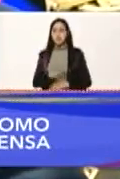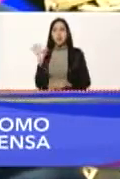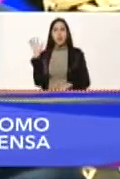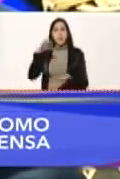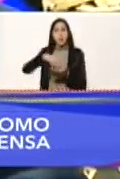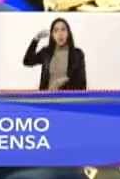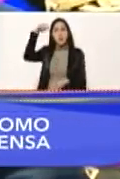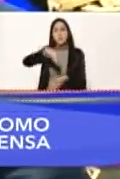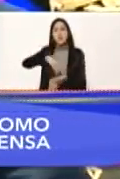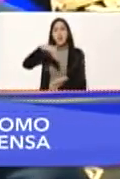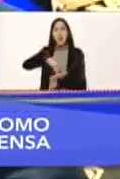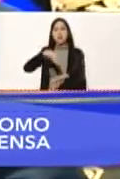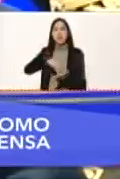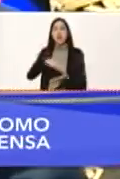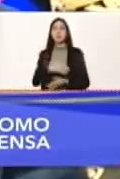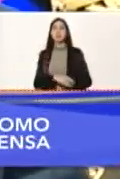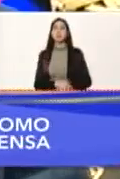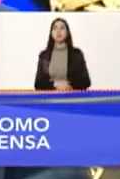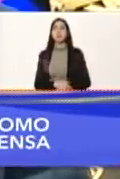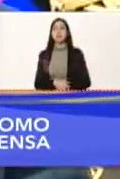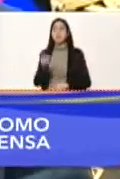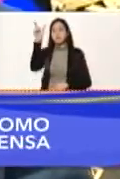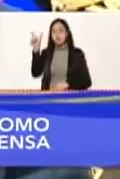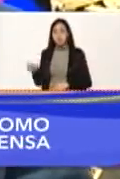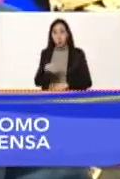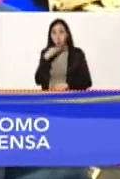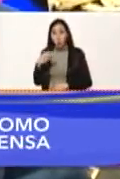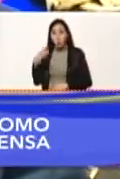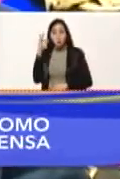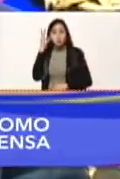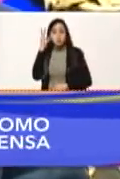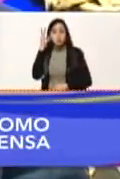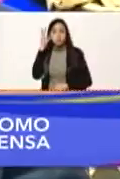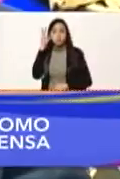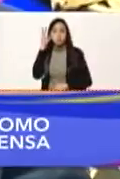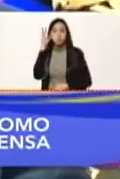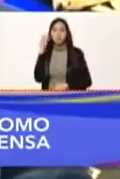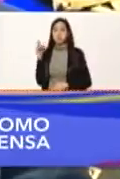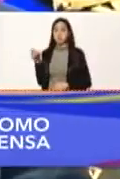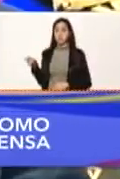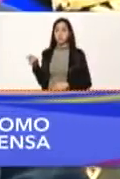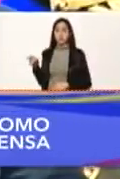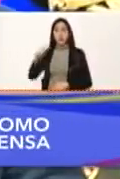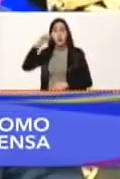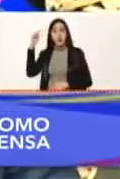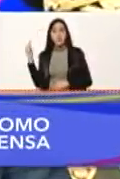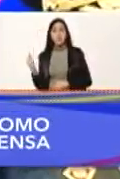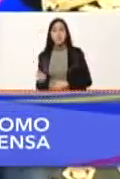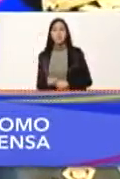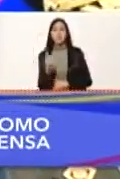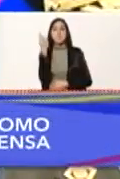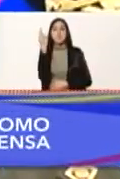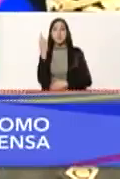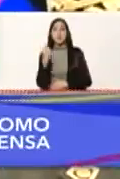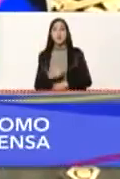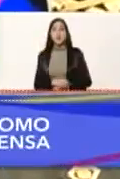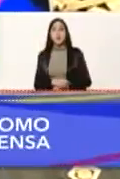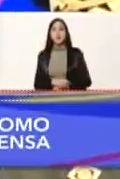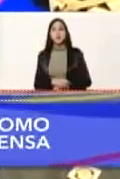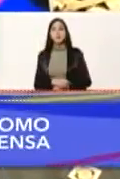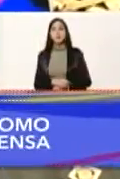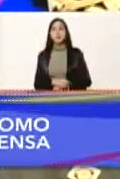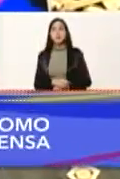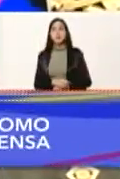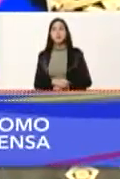Miranda. Una muchacha que le tocó en sus primeras horas, en sus